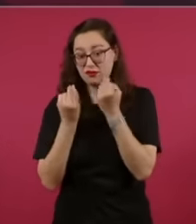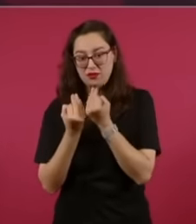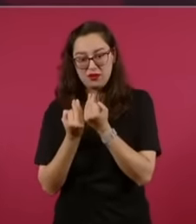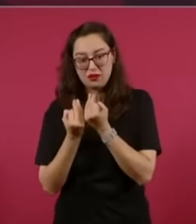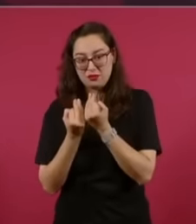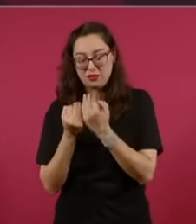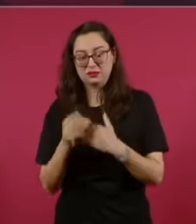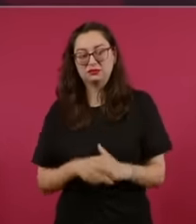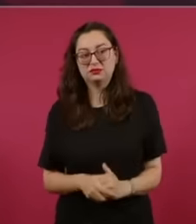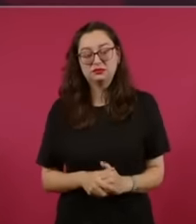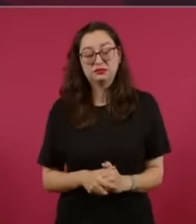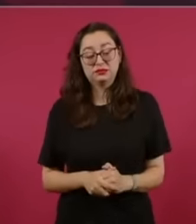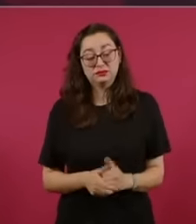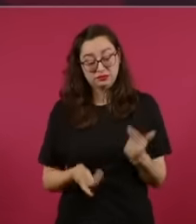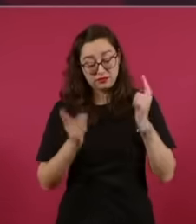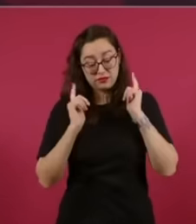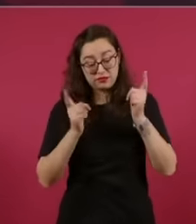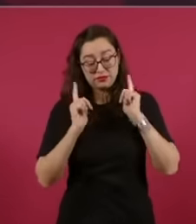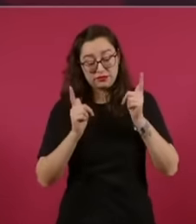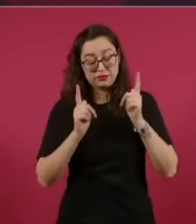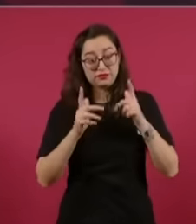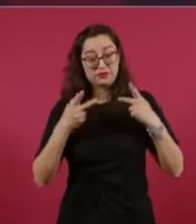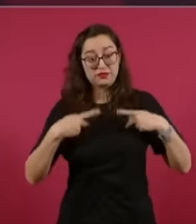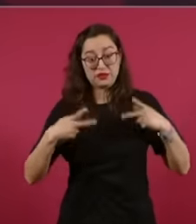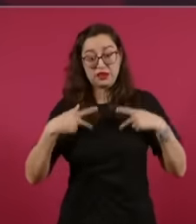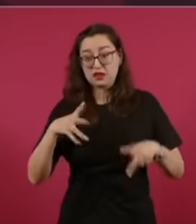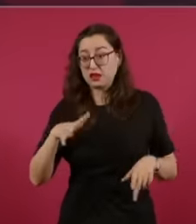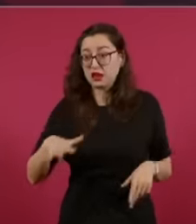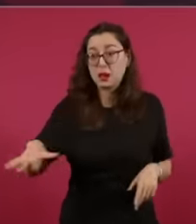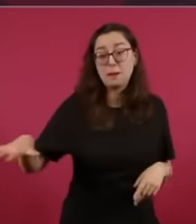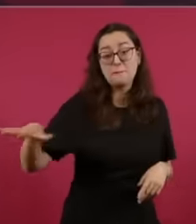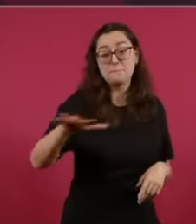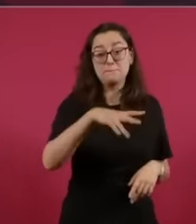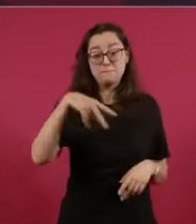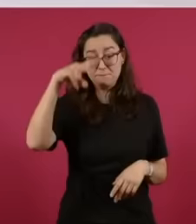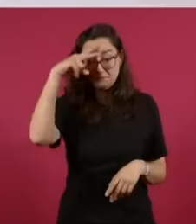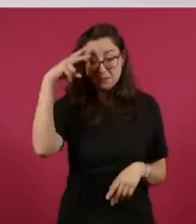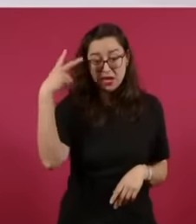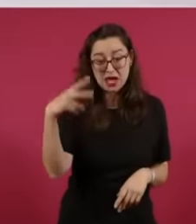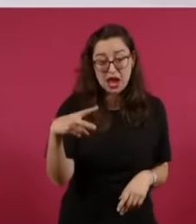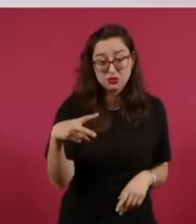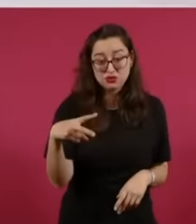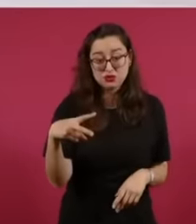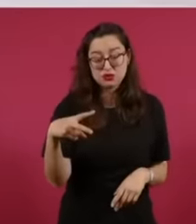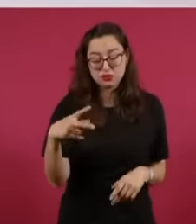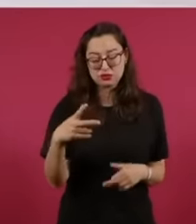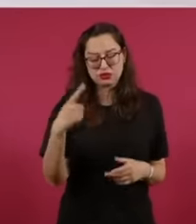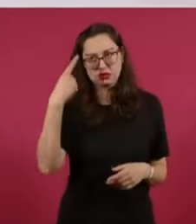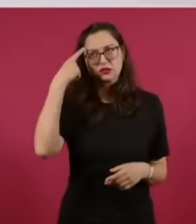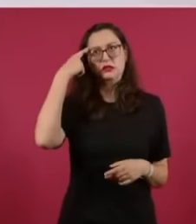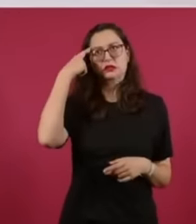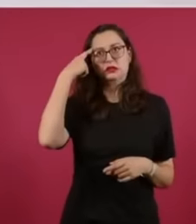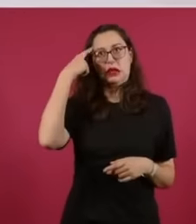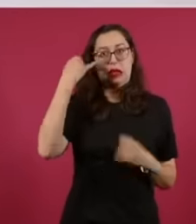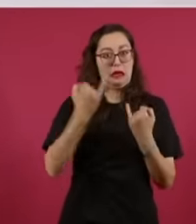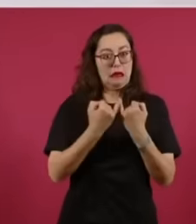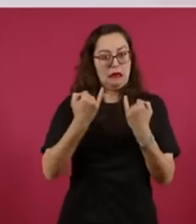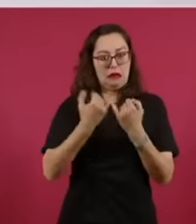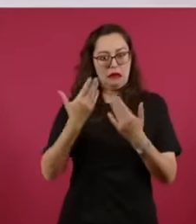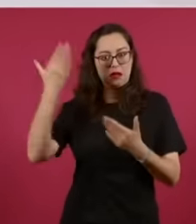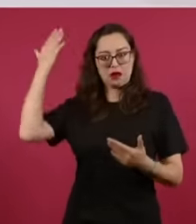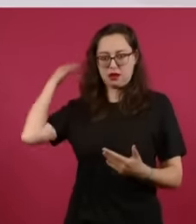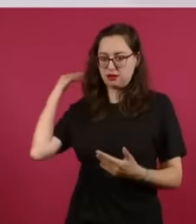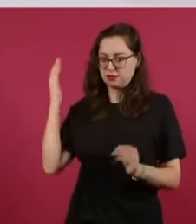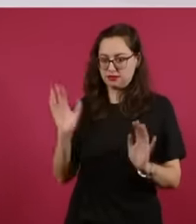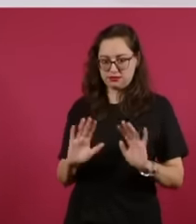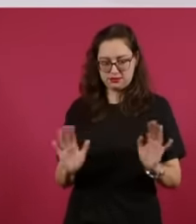todos los mexicanos. Ya lo están haciendo. La mayoría ya está muy consciente